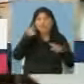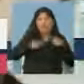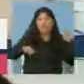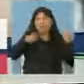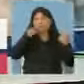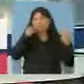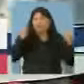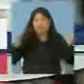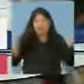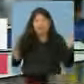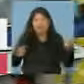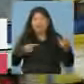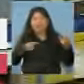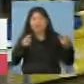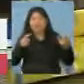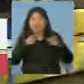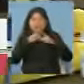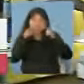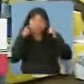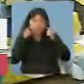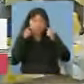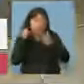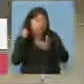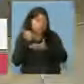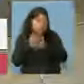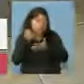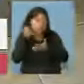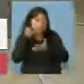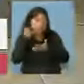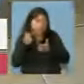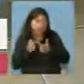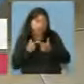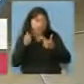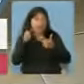también poder hacer para empresas, para que cada uno